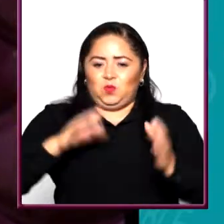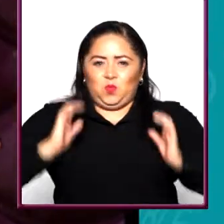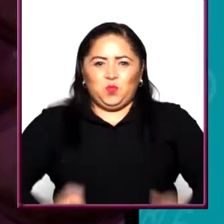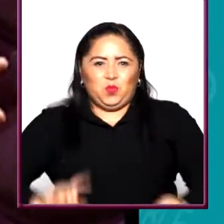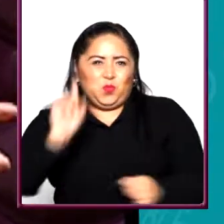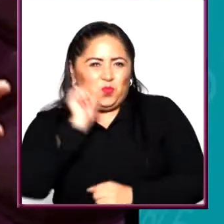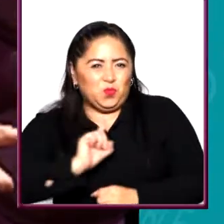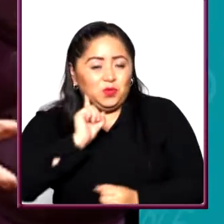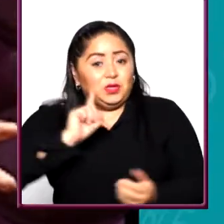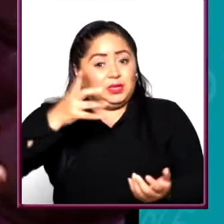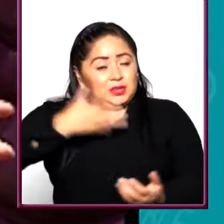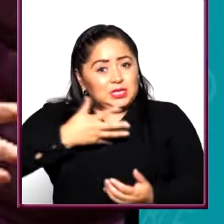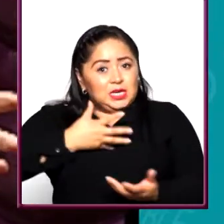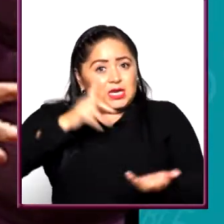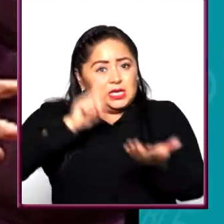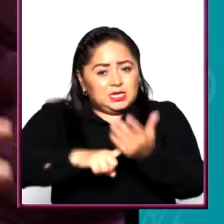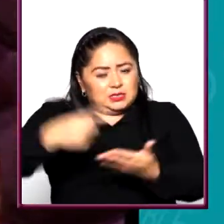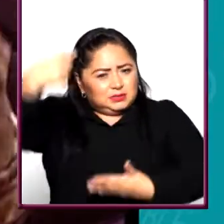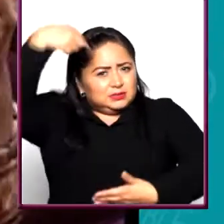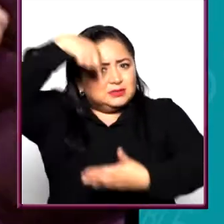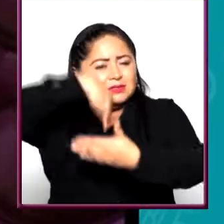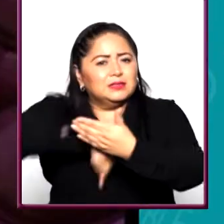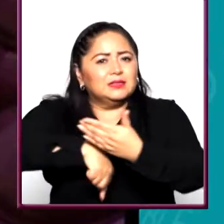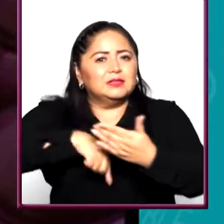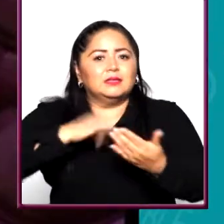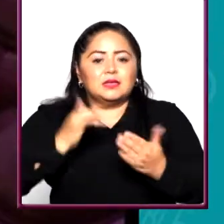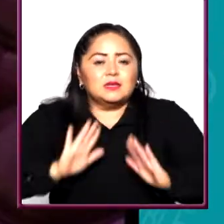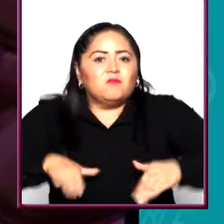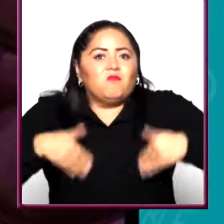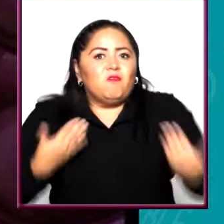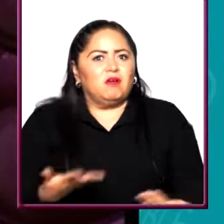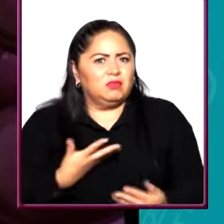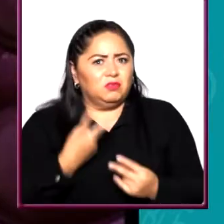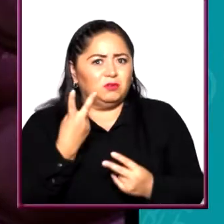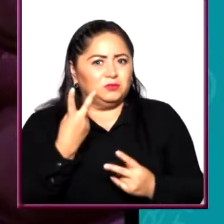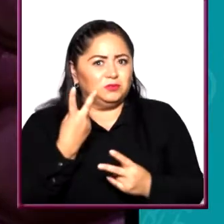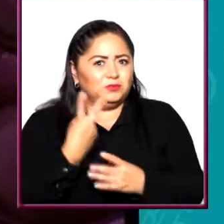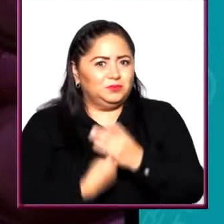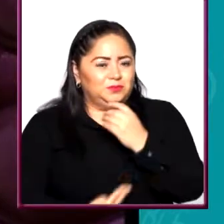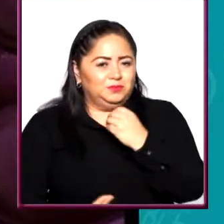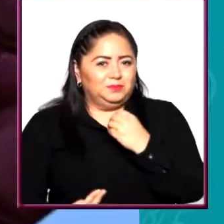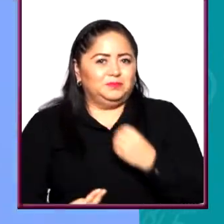el aparato sexual femenino tiene órganos internos y externos?